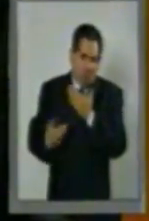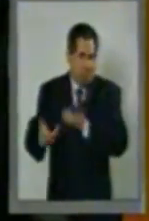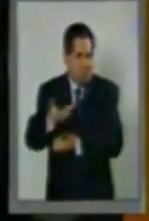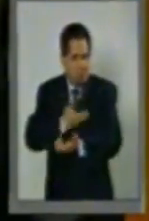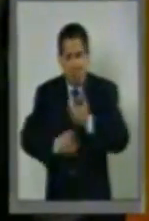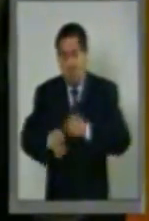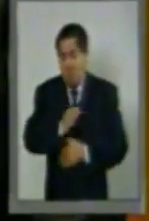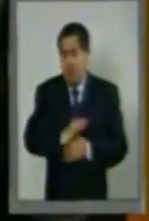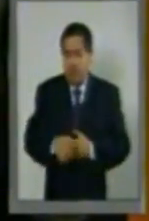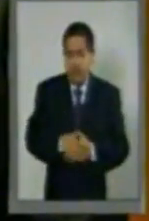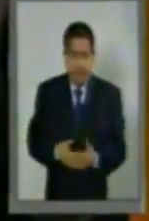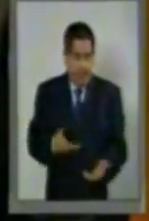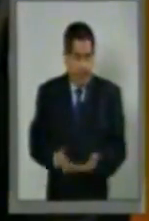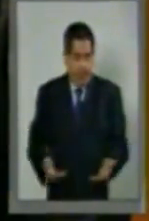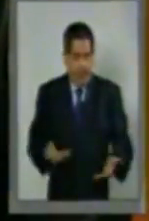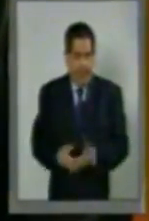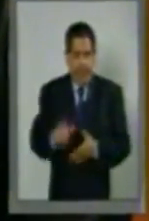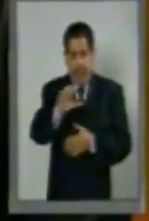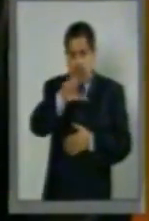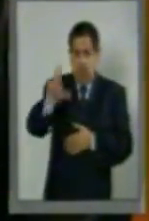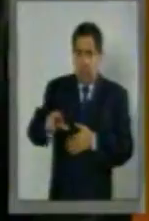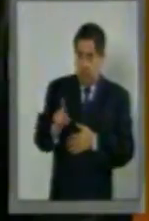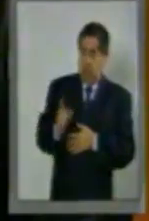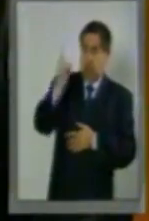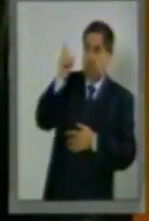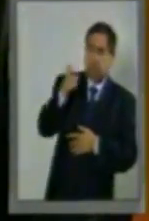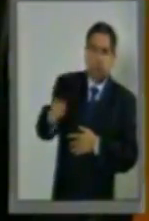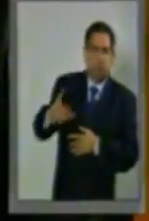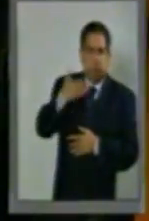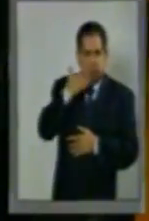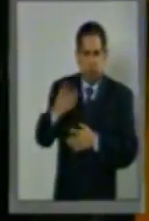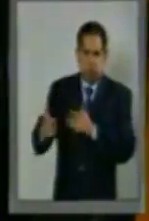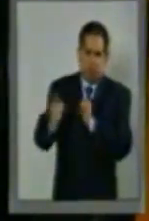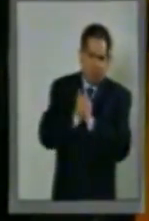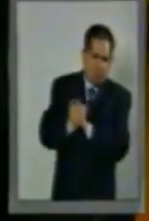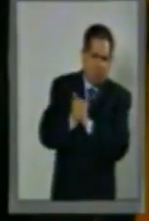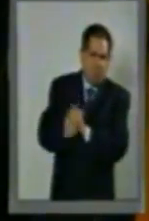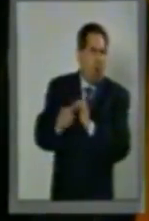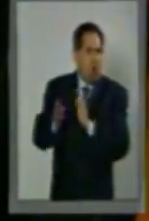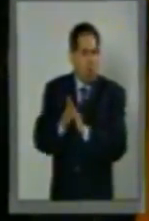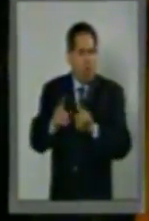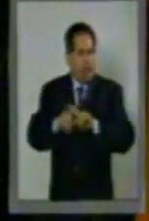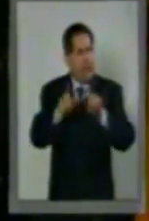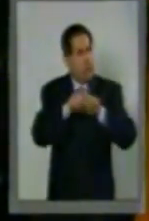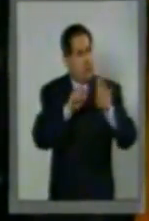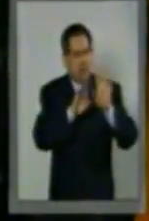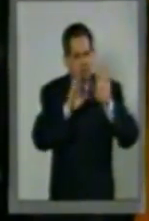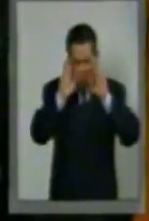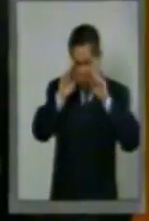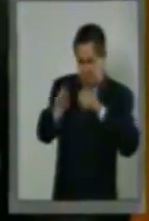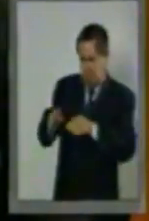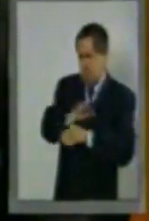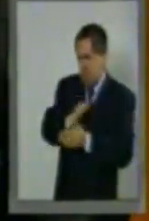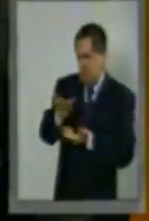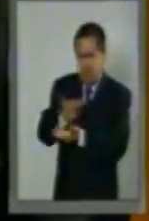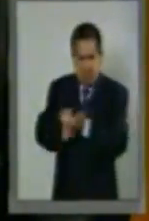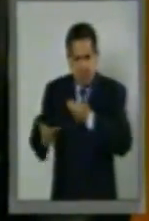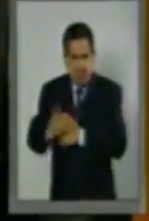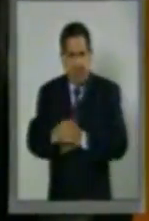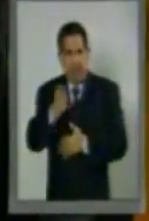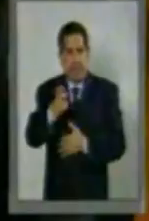Actualmente Costa Rica sobresale como un importante aliado en la diversificación comercial y la inversión. En este